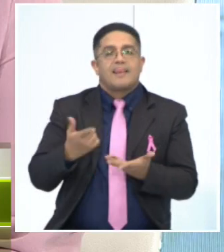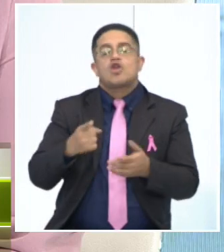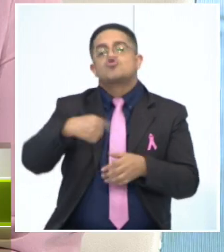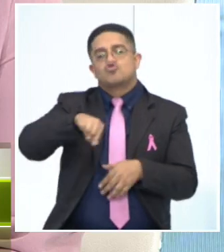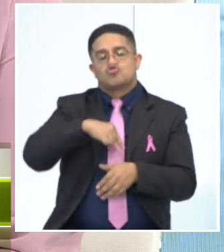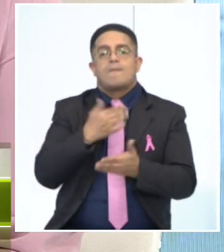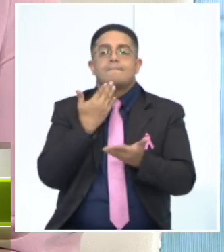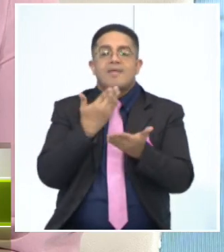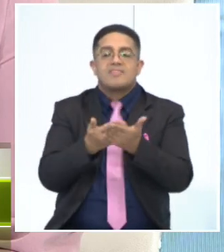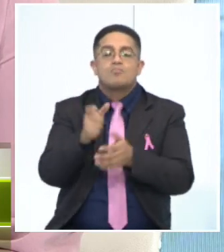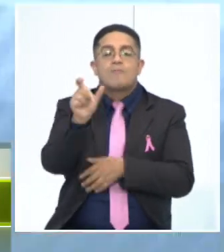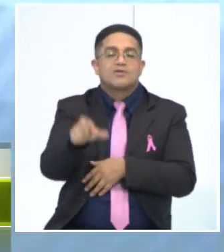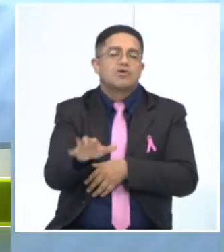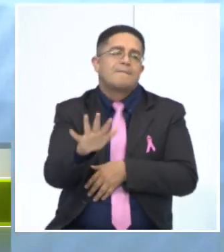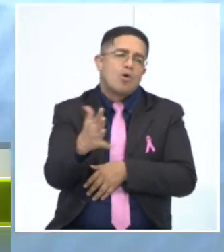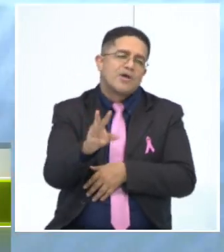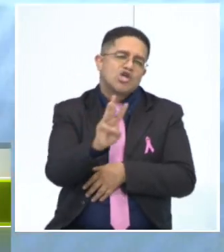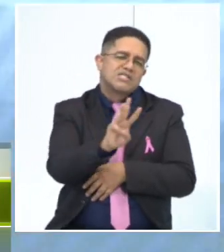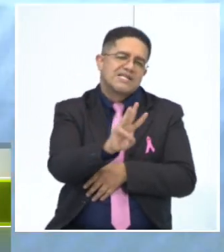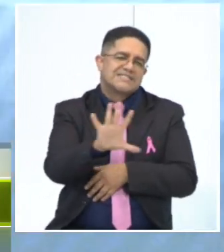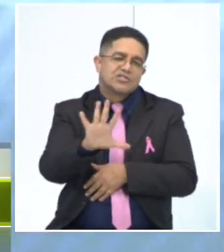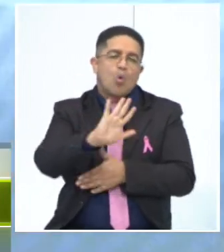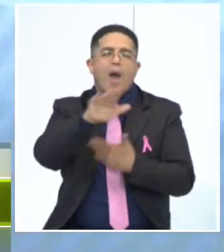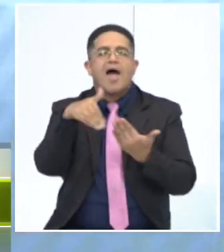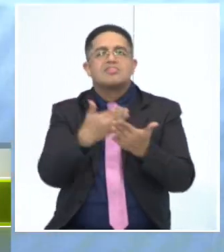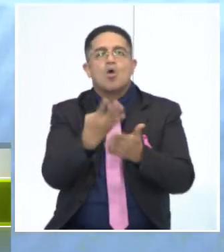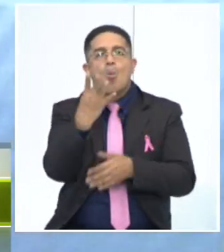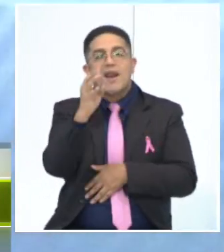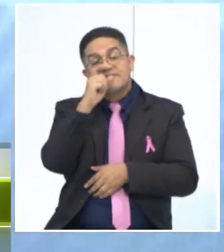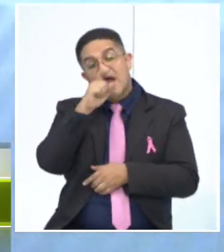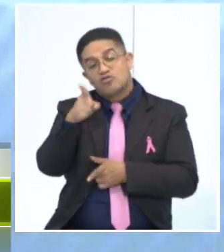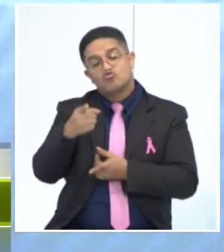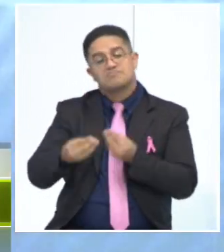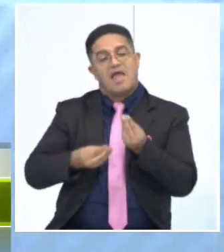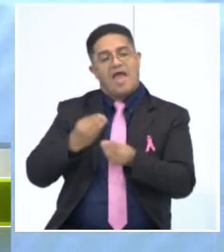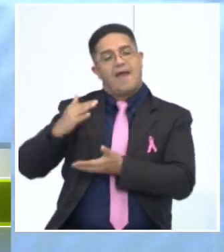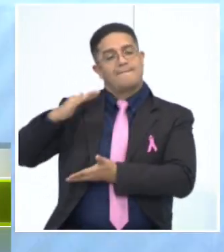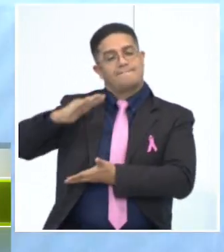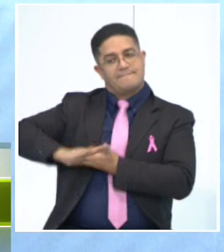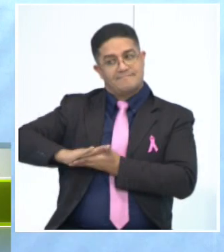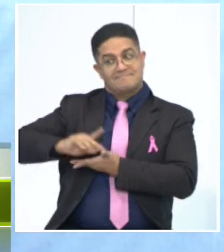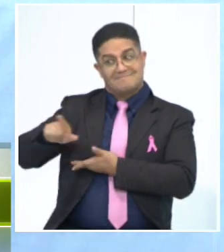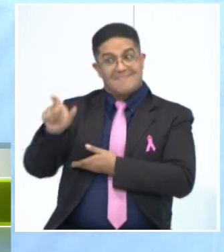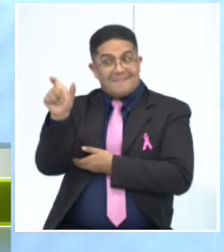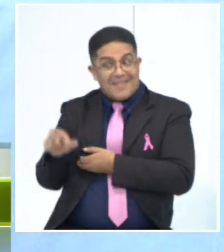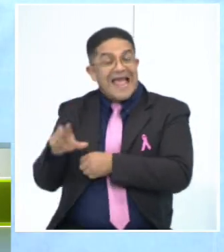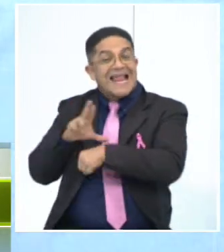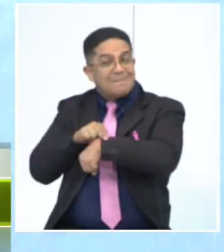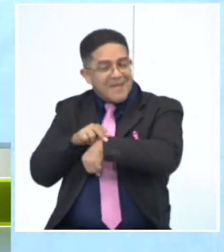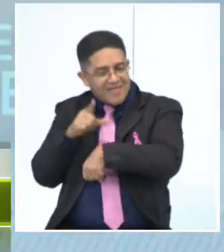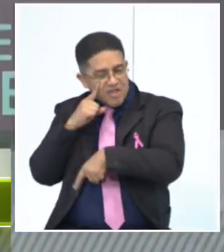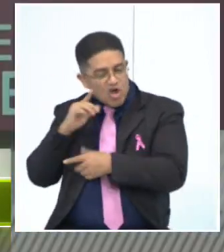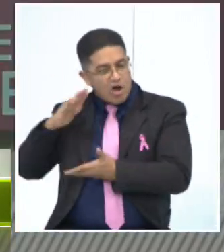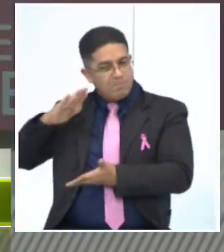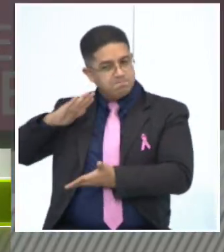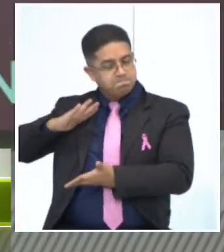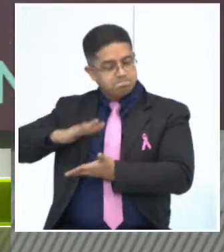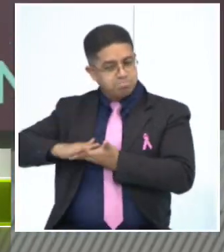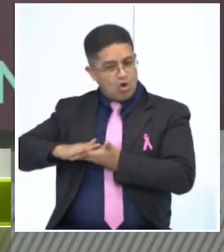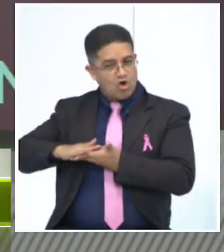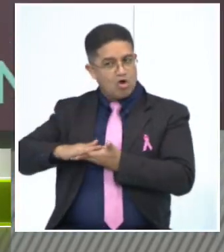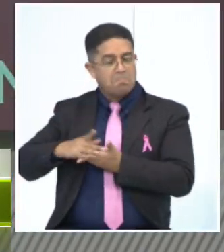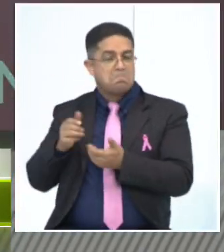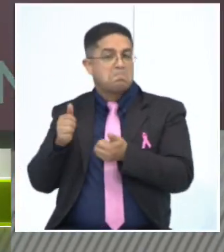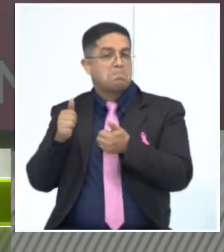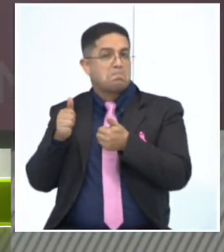nuestros pacientes entre los 35 y 40 que se hagan una mamografía. Y el mastólogo determina la densidad mamaria y si es adecuada, sigue